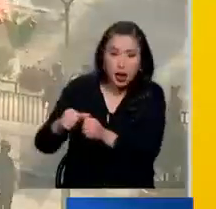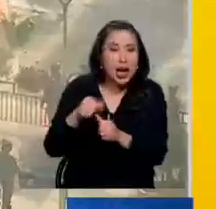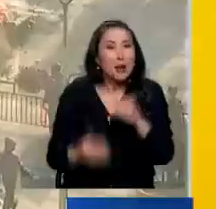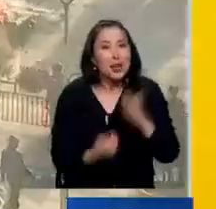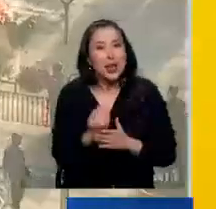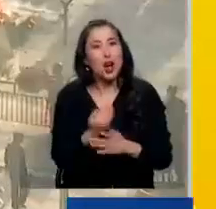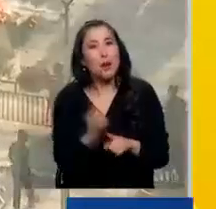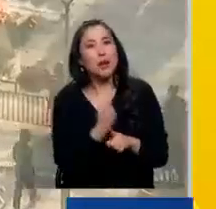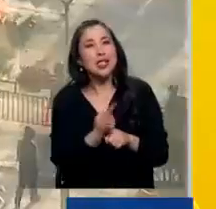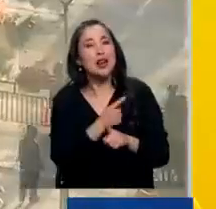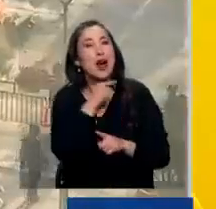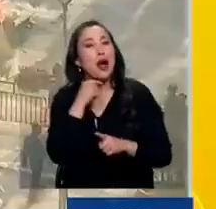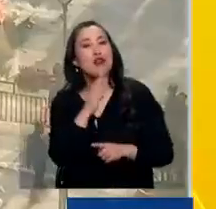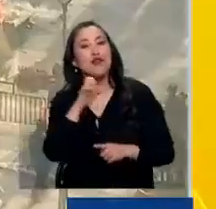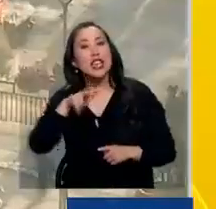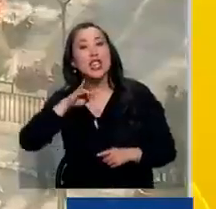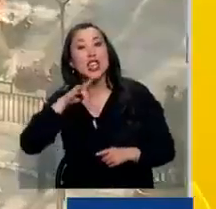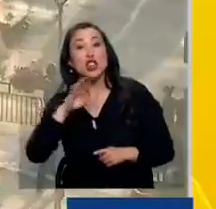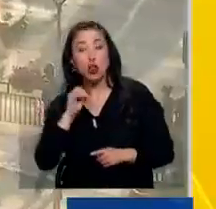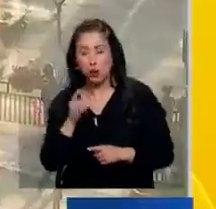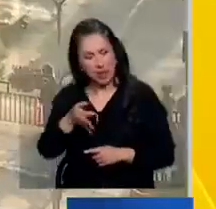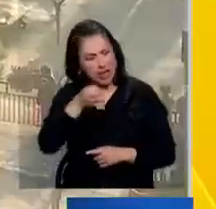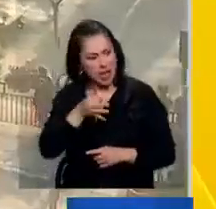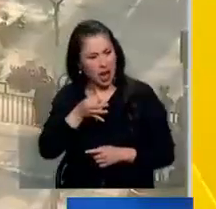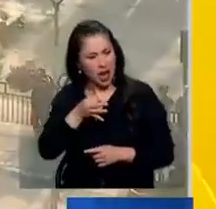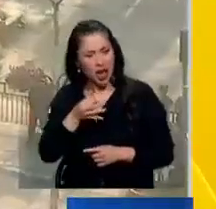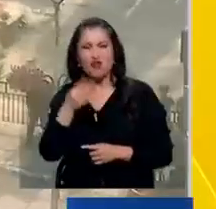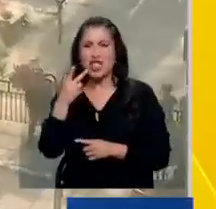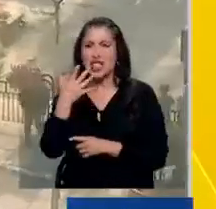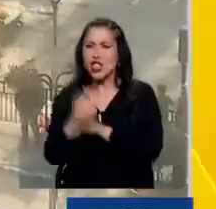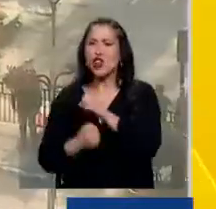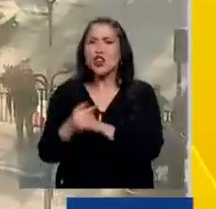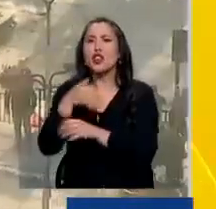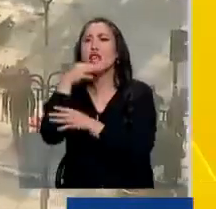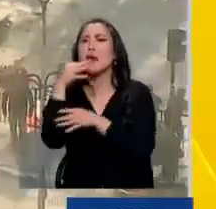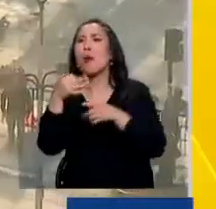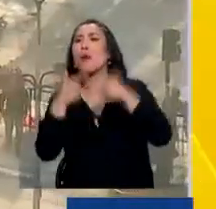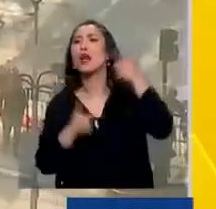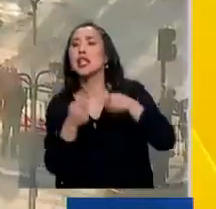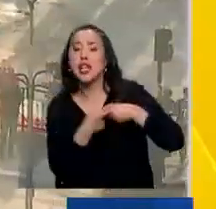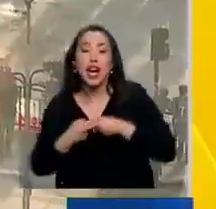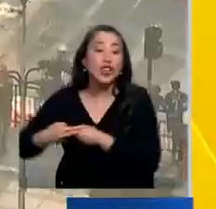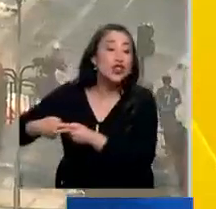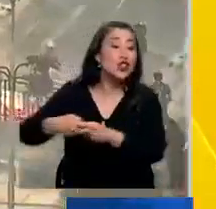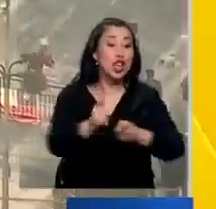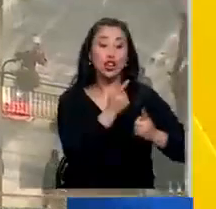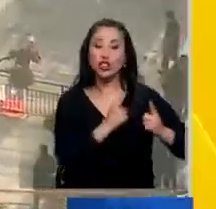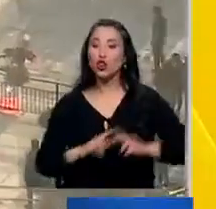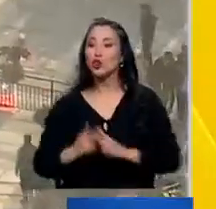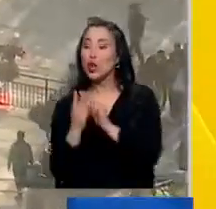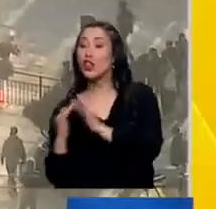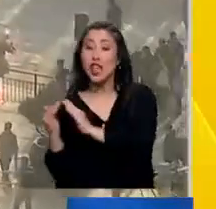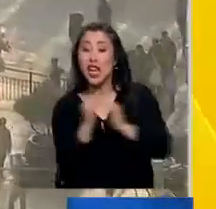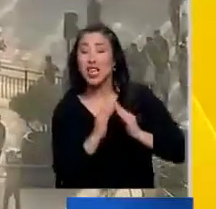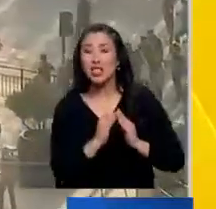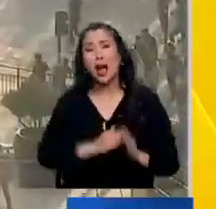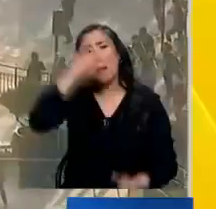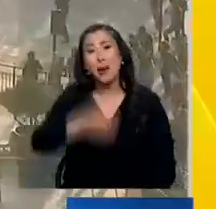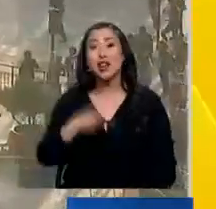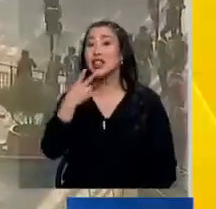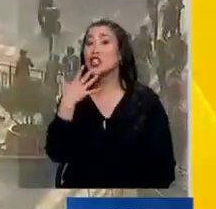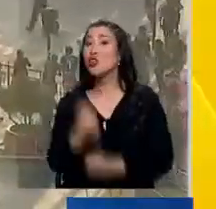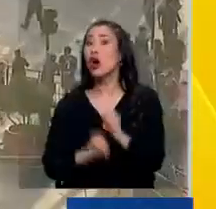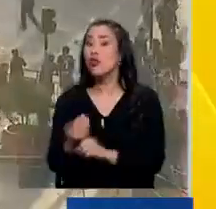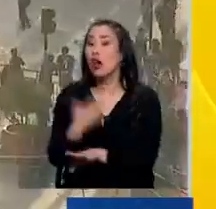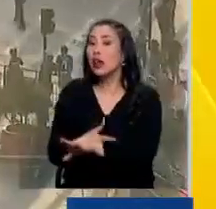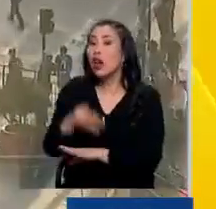mañana, Benito me decía, Ale, hace 25 años les dijimos la política social de vivienda que estamos haciendo es pésima, hace 25 años.